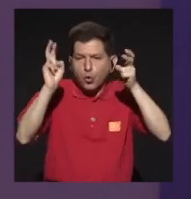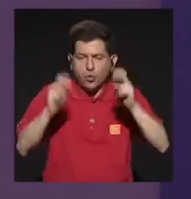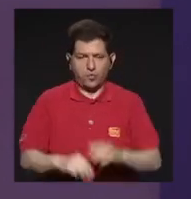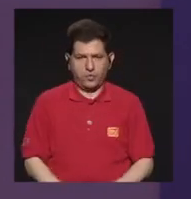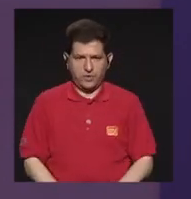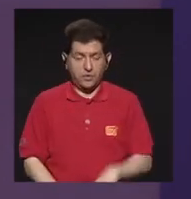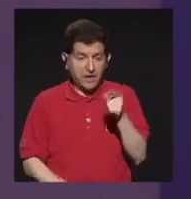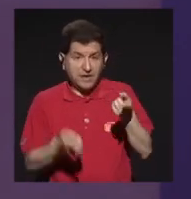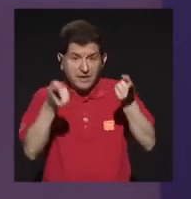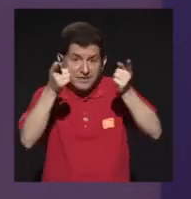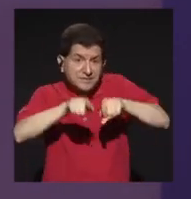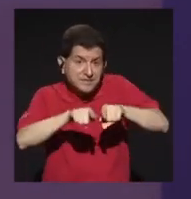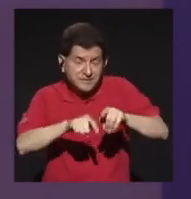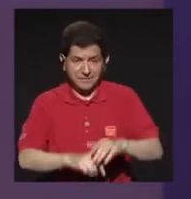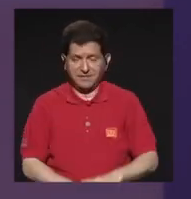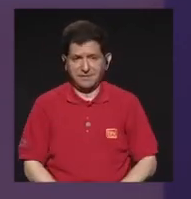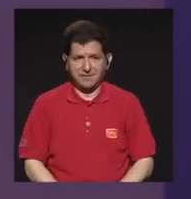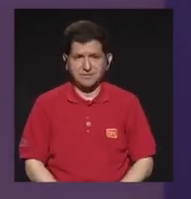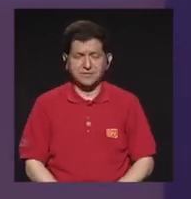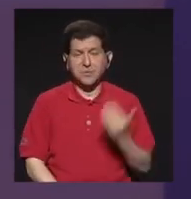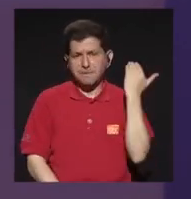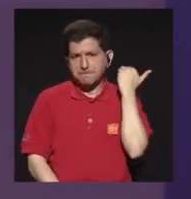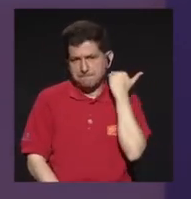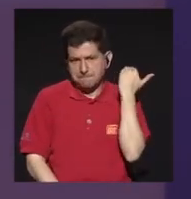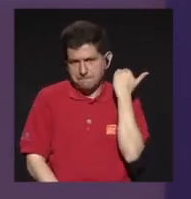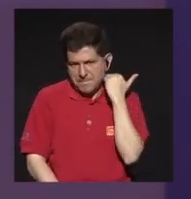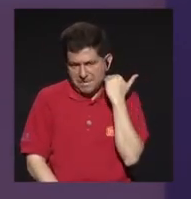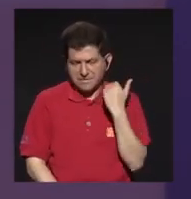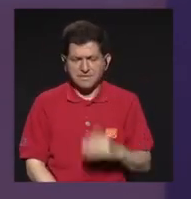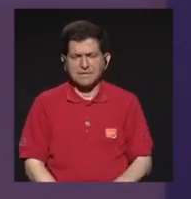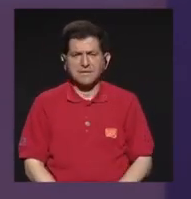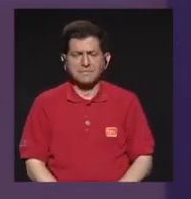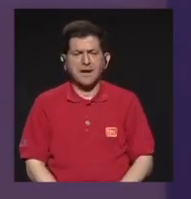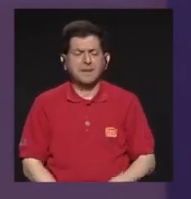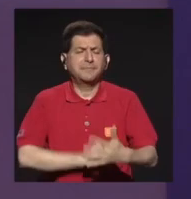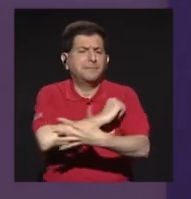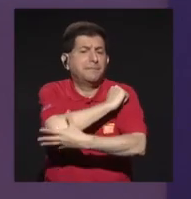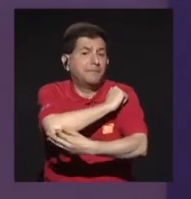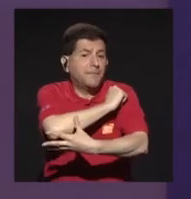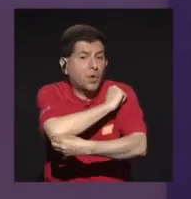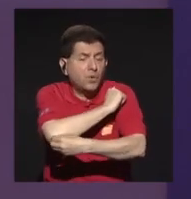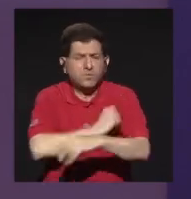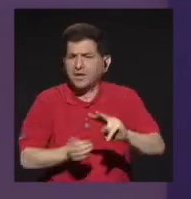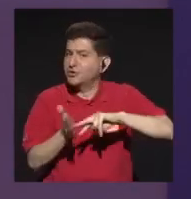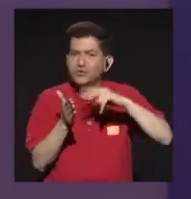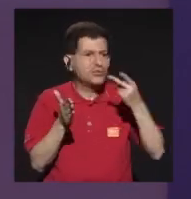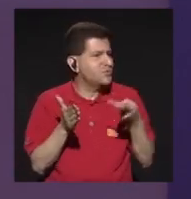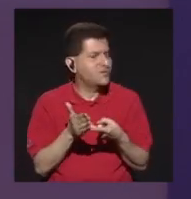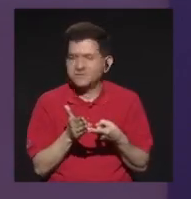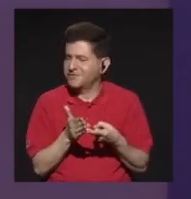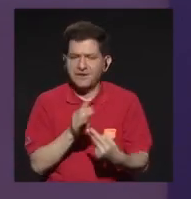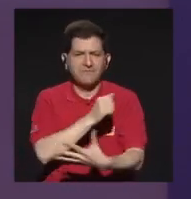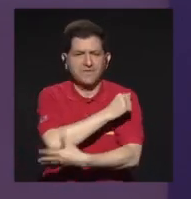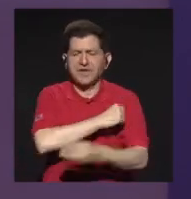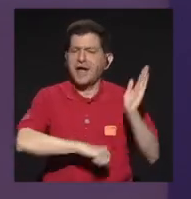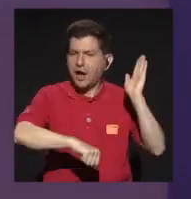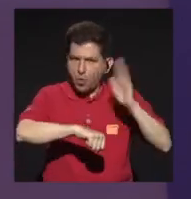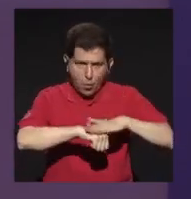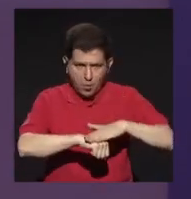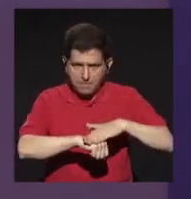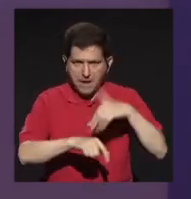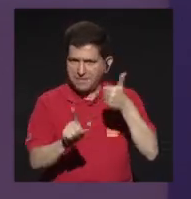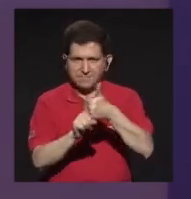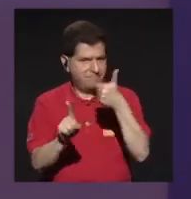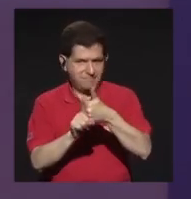víctimas cuando decimos que que cuando yo digo que son pobres no quiero decir que la pobreza es culpa de ellas